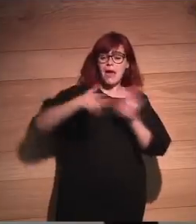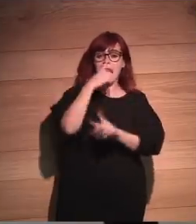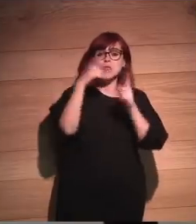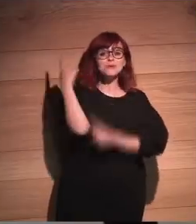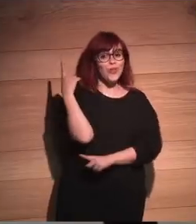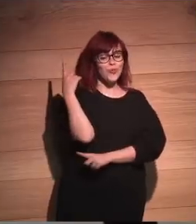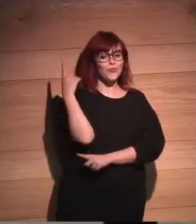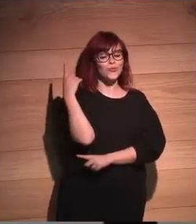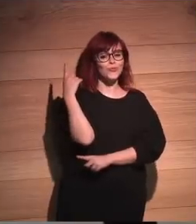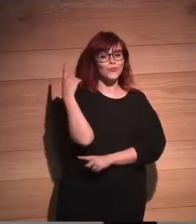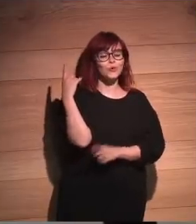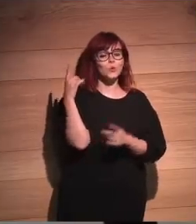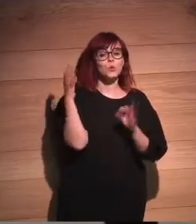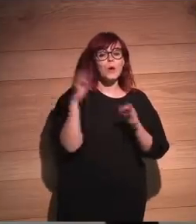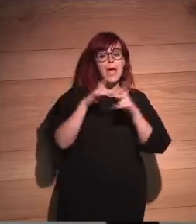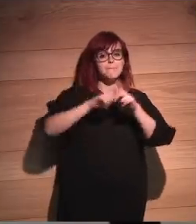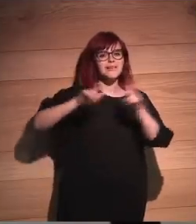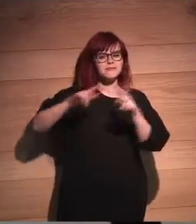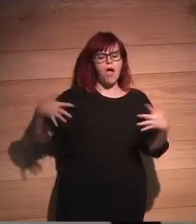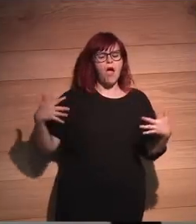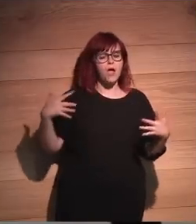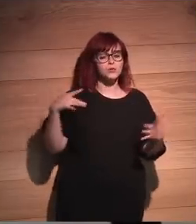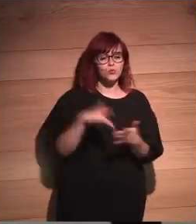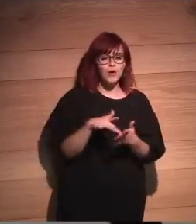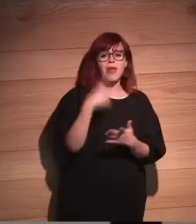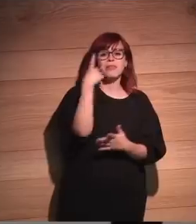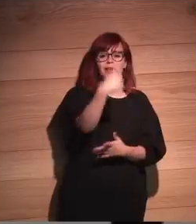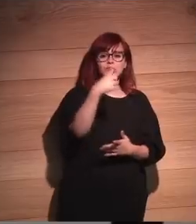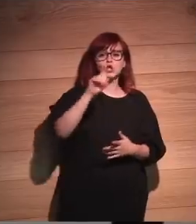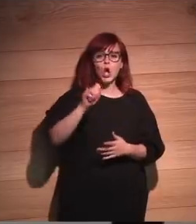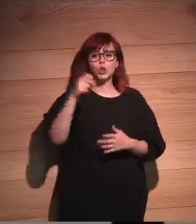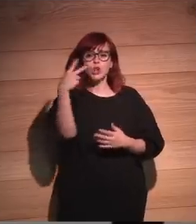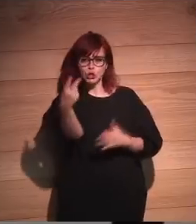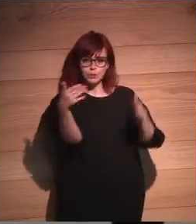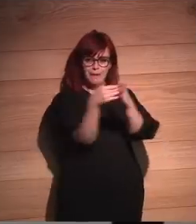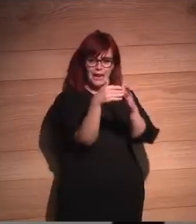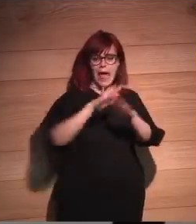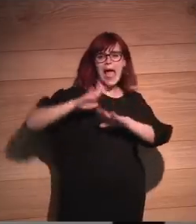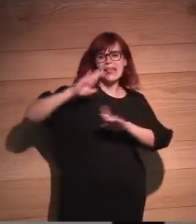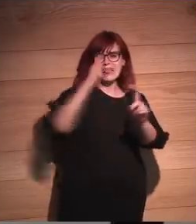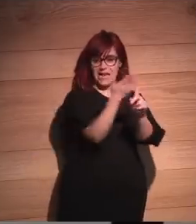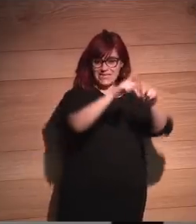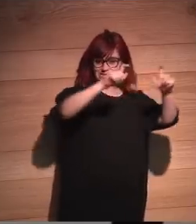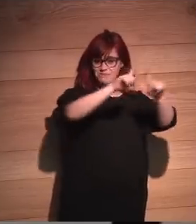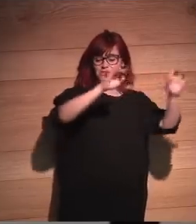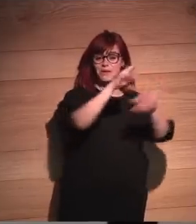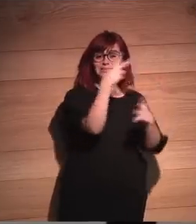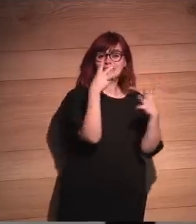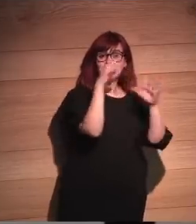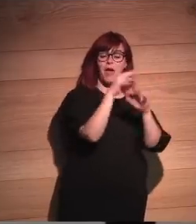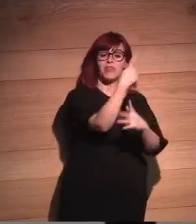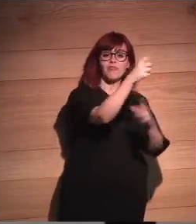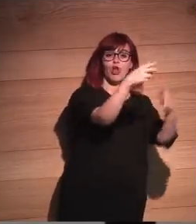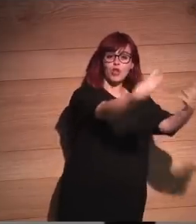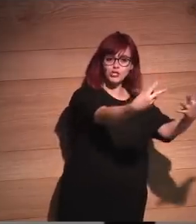año pasado las empresas sufrieron 102.000 ataques, de los cuales